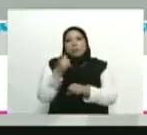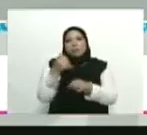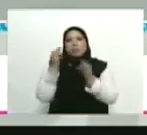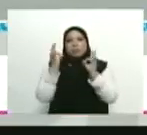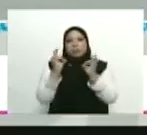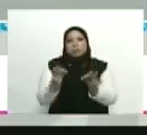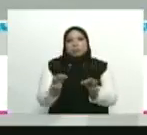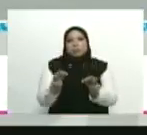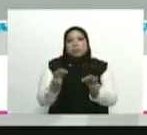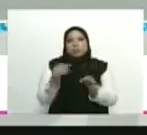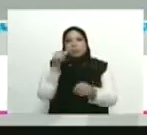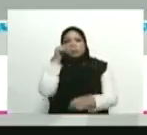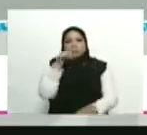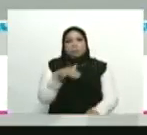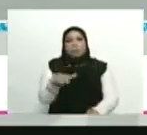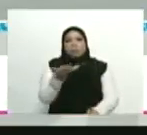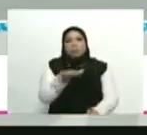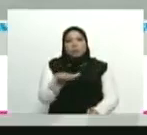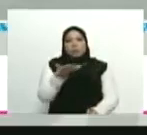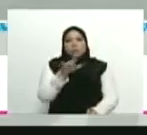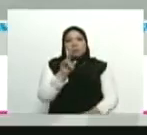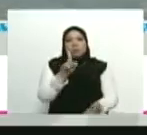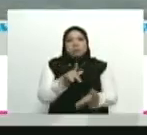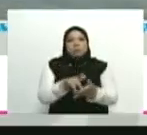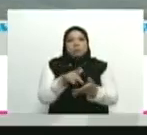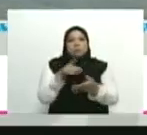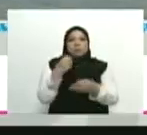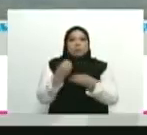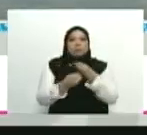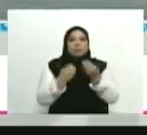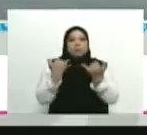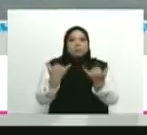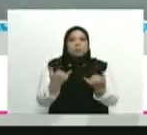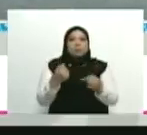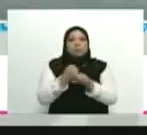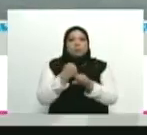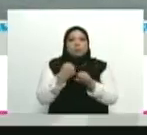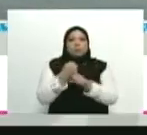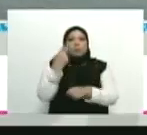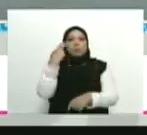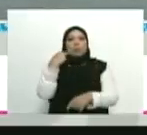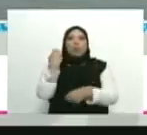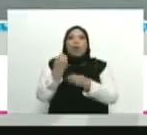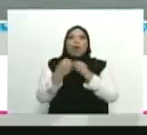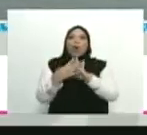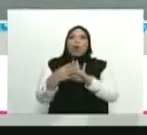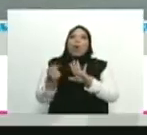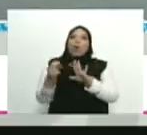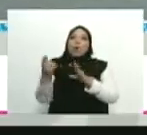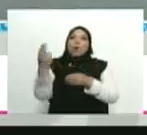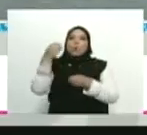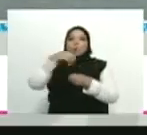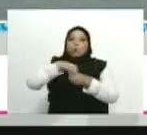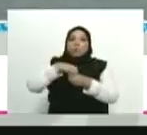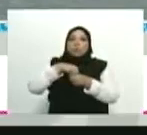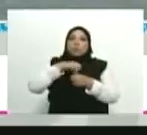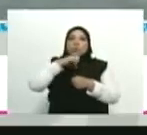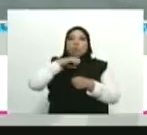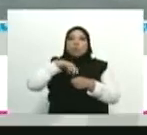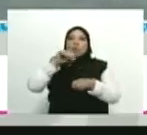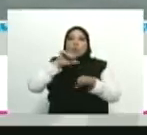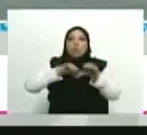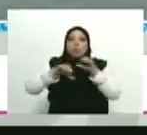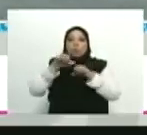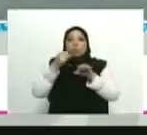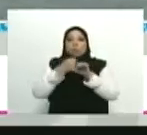contundente del pueblo. Y es algo que a partir de la toma de Angostura, cuando además Bolívar crea un ejército único, se incorporan mestizos,